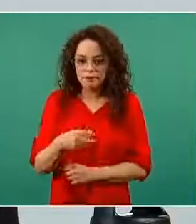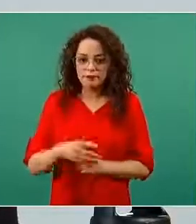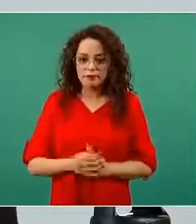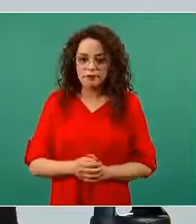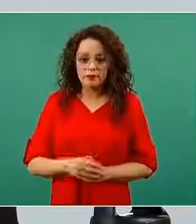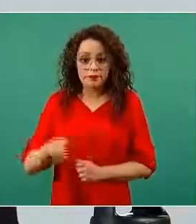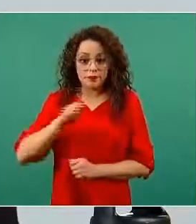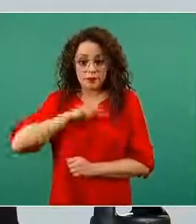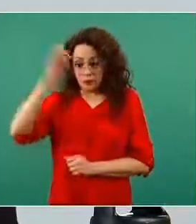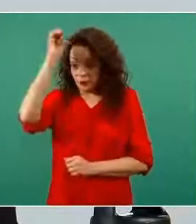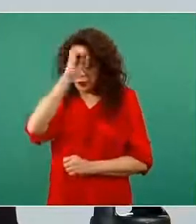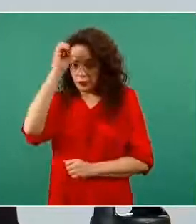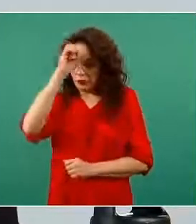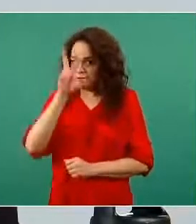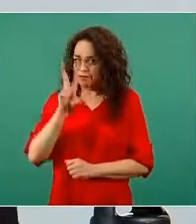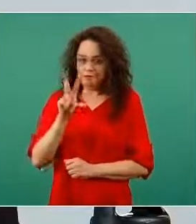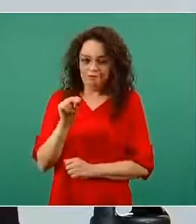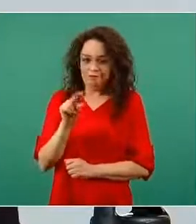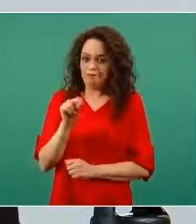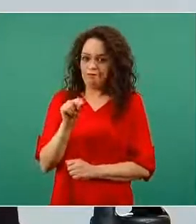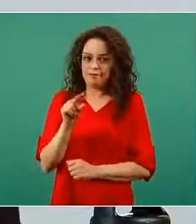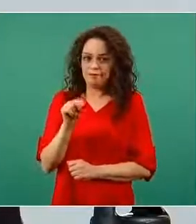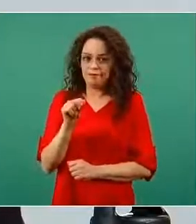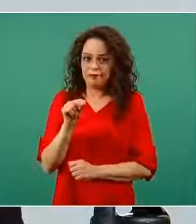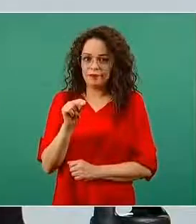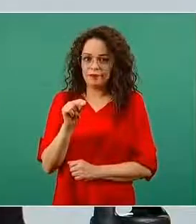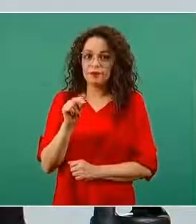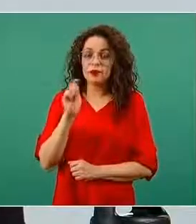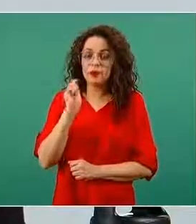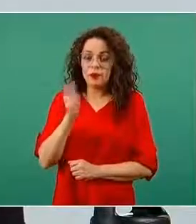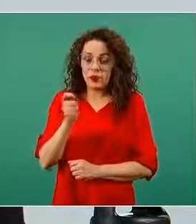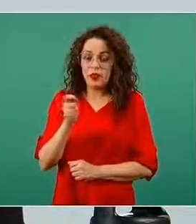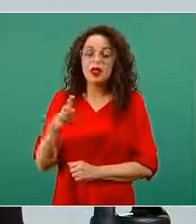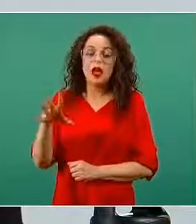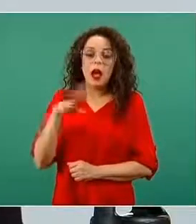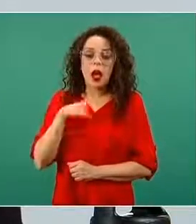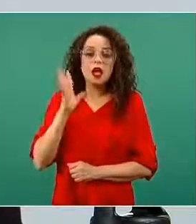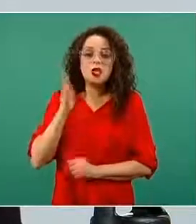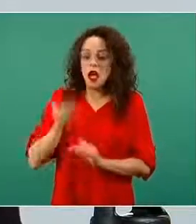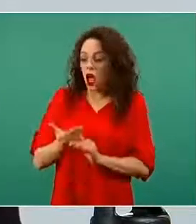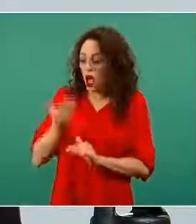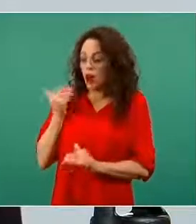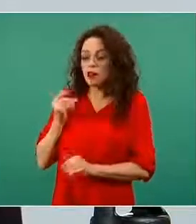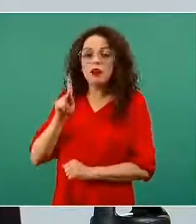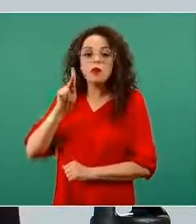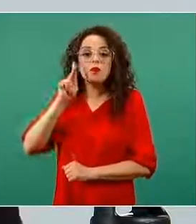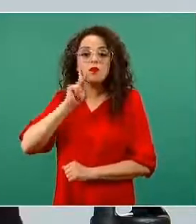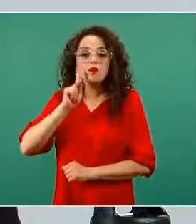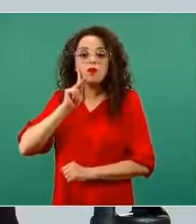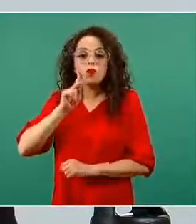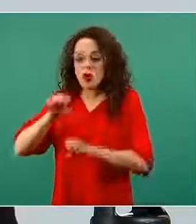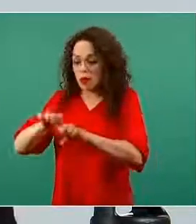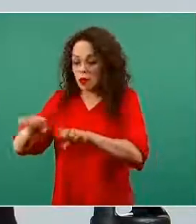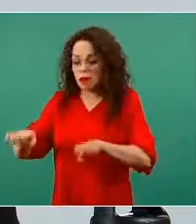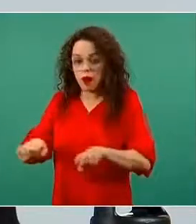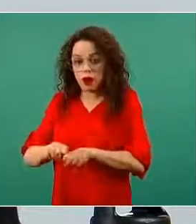de una opinión personal, es con base en un ejercicio colegiado que nos tomó muchas semanas. Se